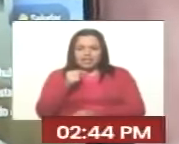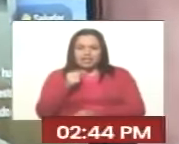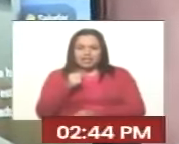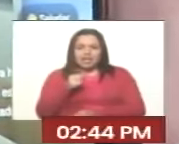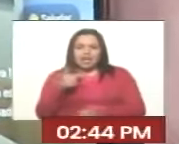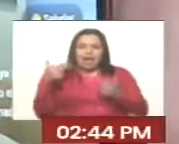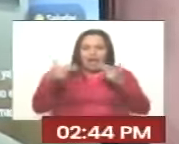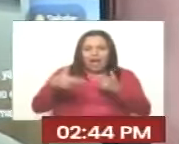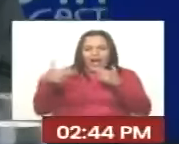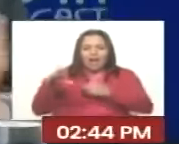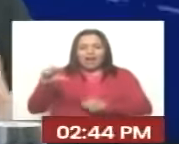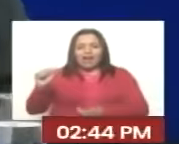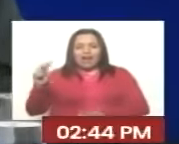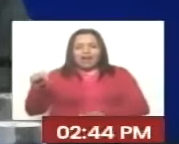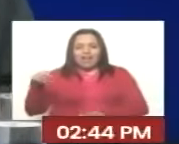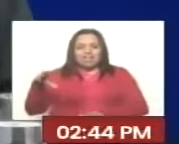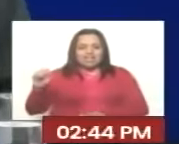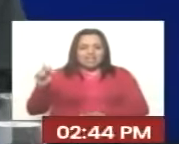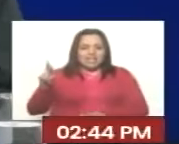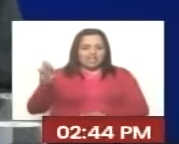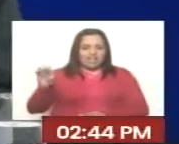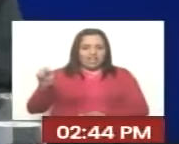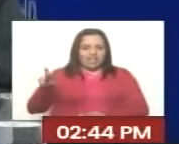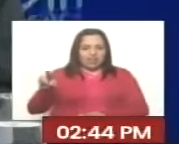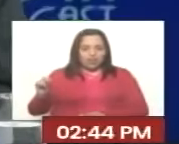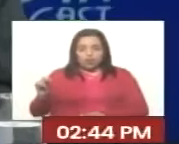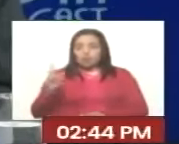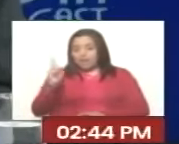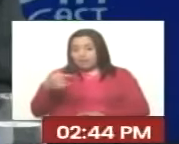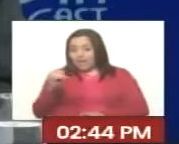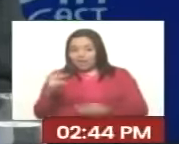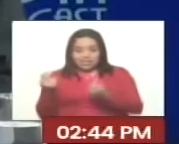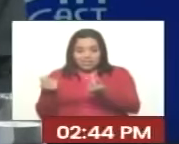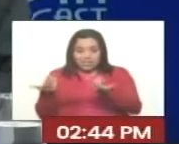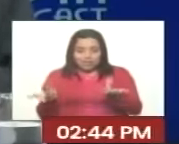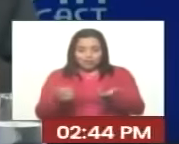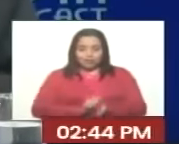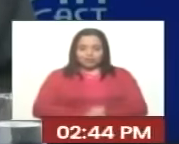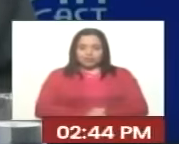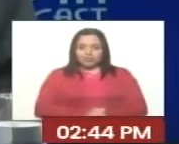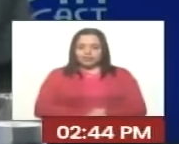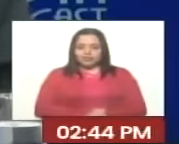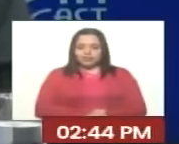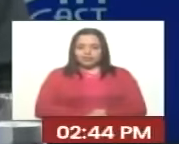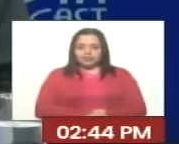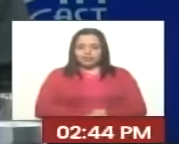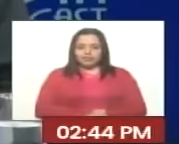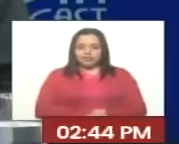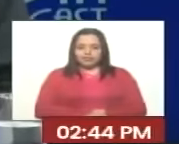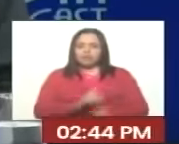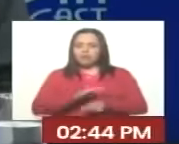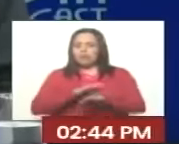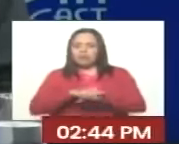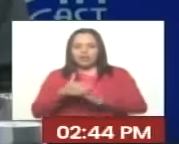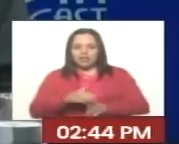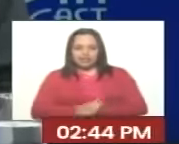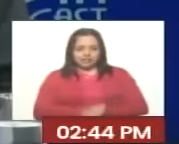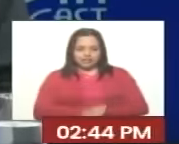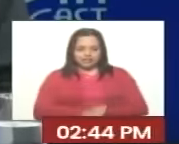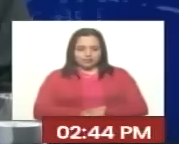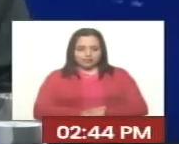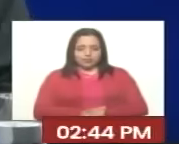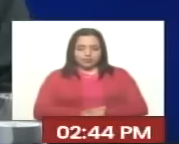cosa totalmente fútil e innoble. Porque, ¿qué alegó